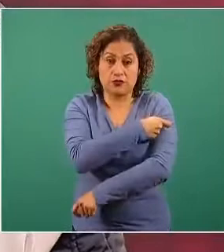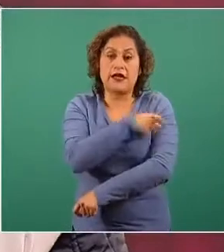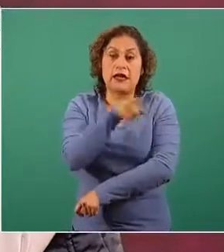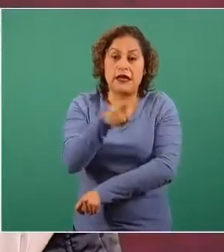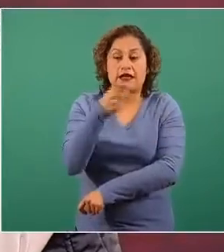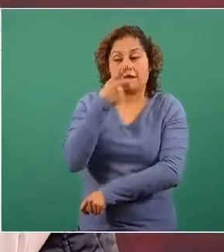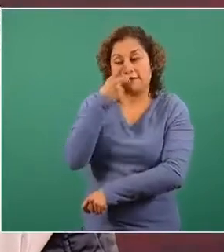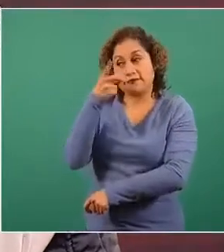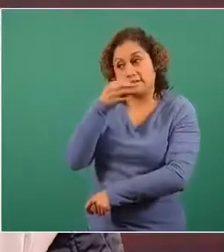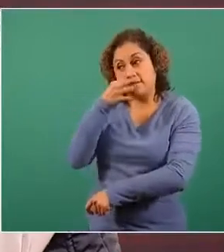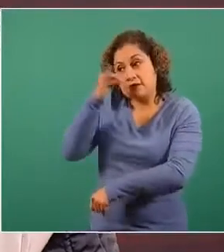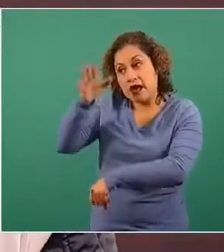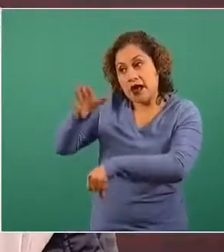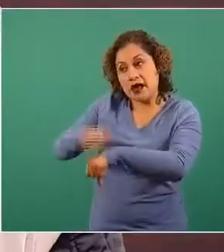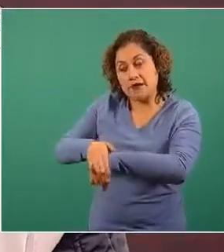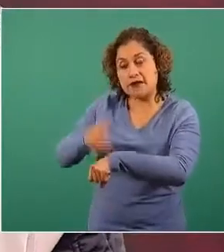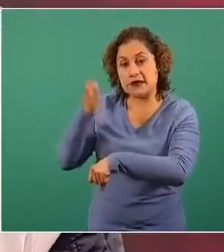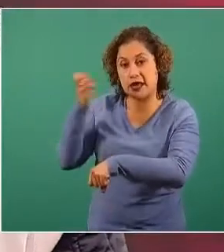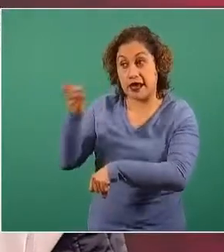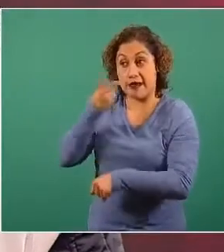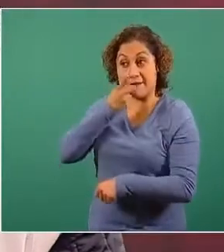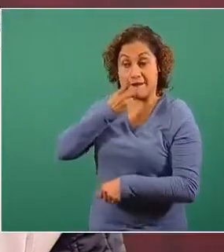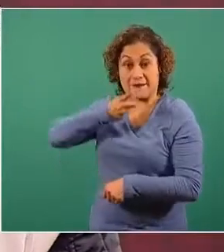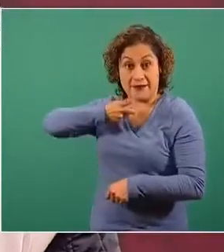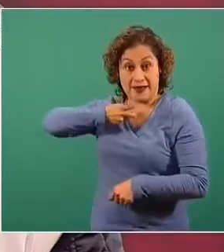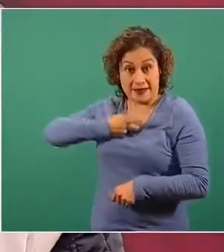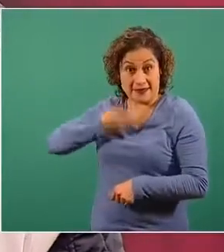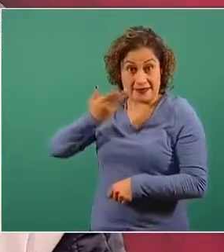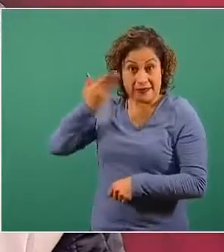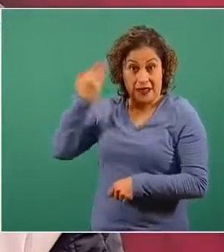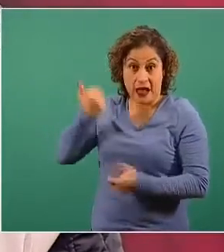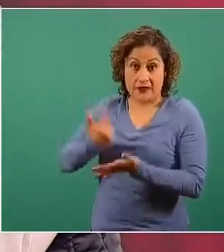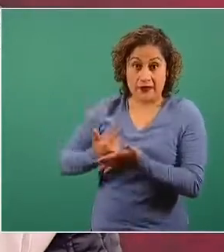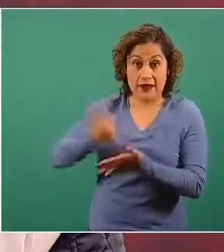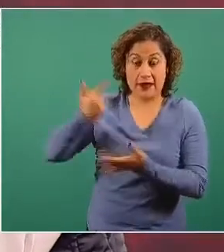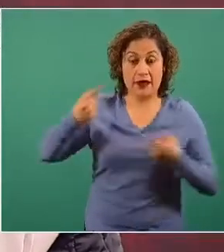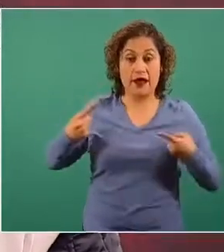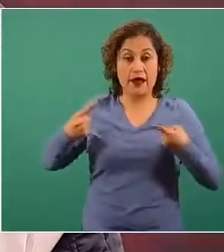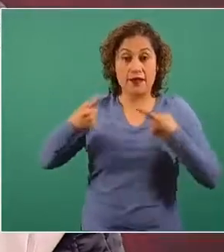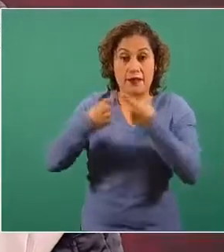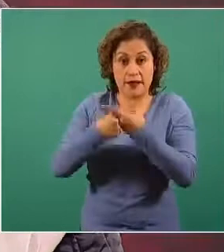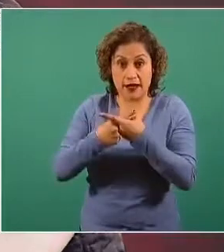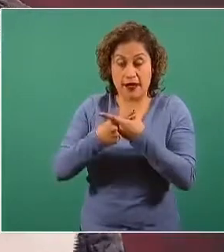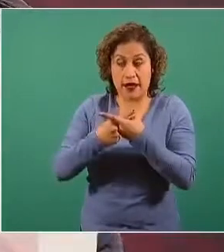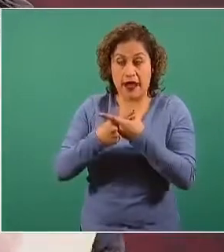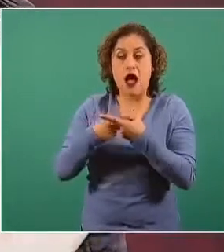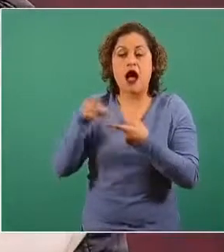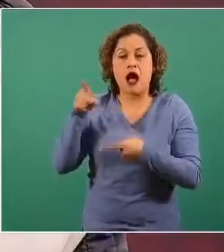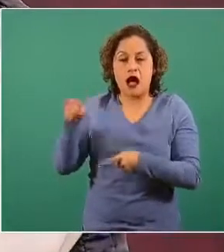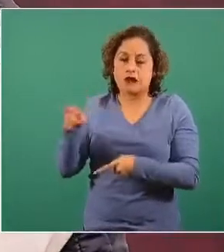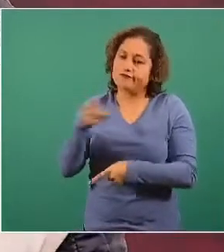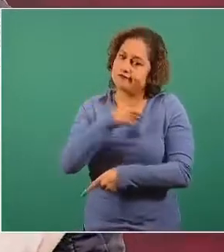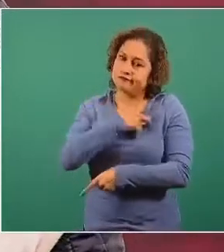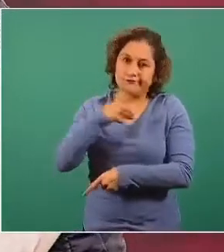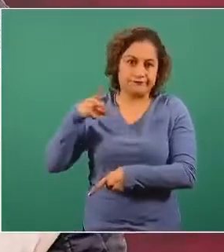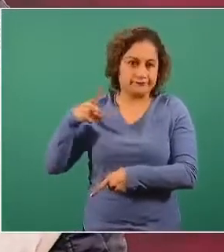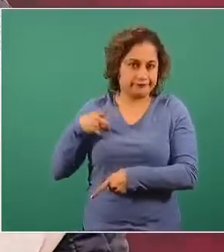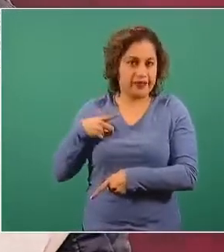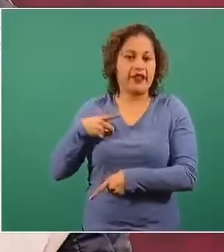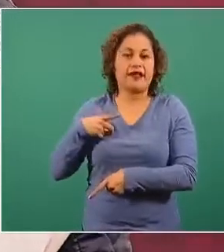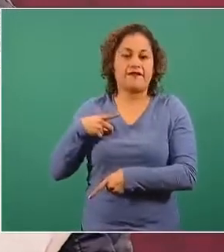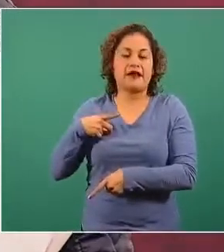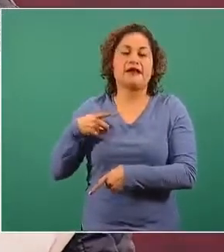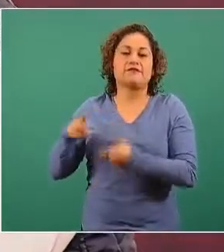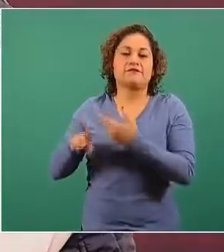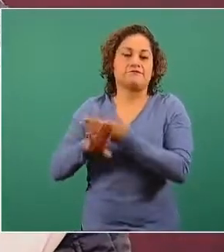una contraindicación, sobre todo las que son contraindicaciones absolutas. Hay que recordar que en